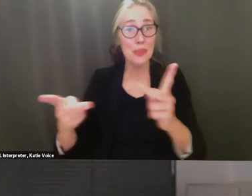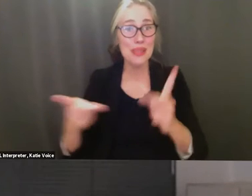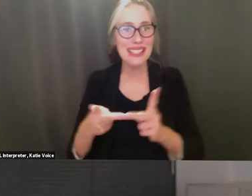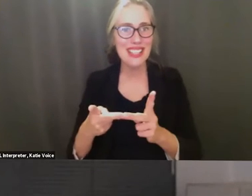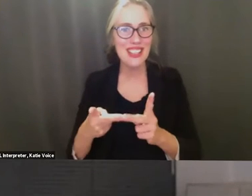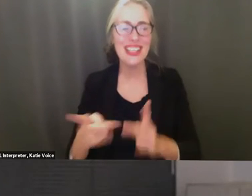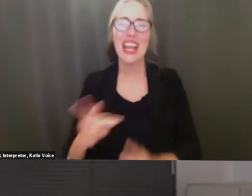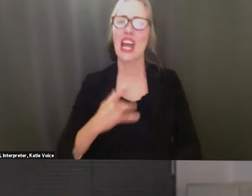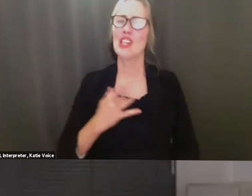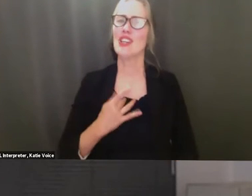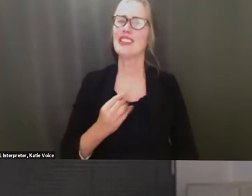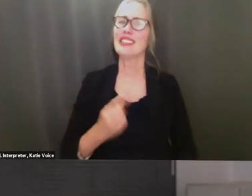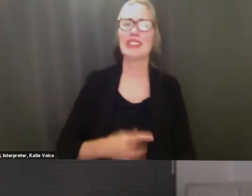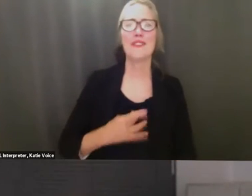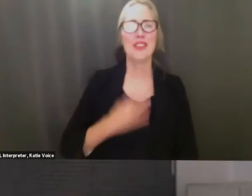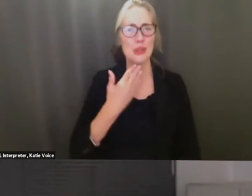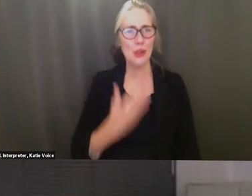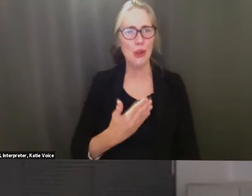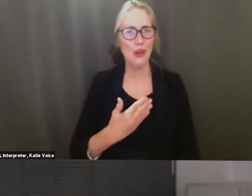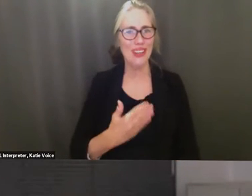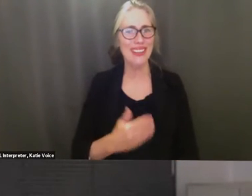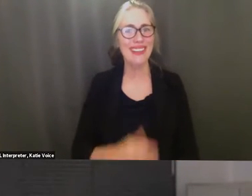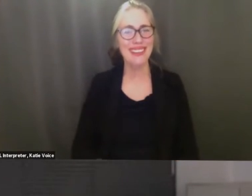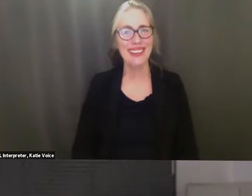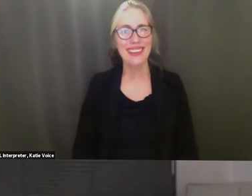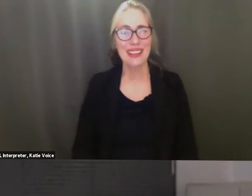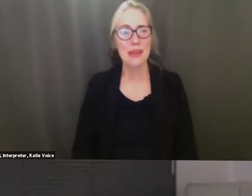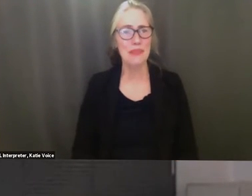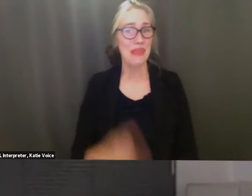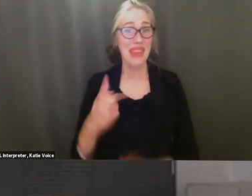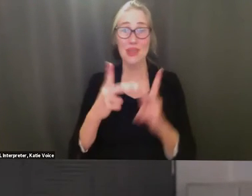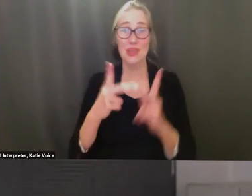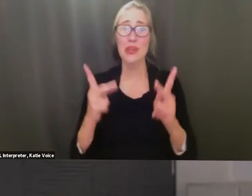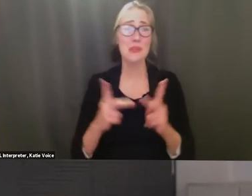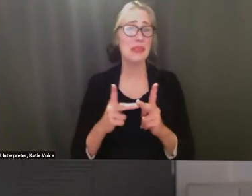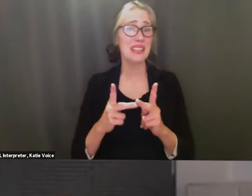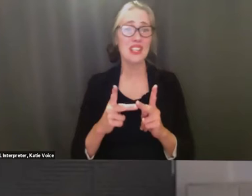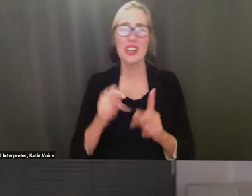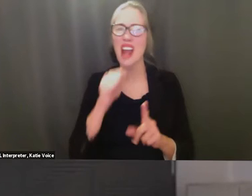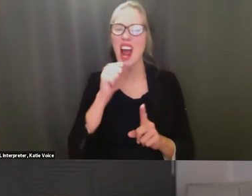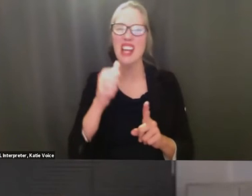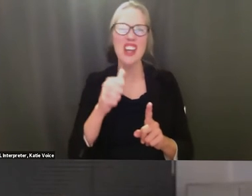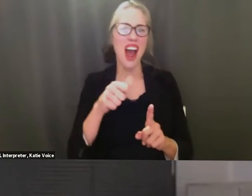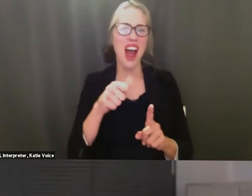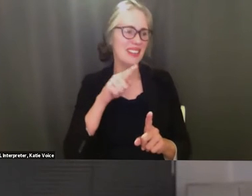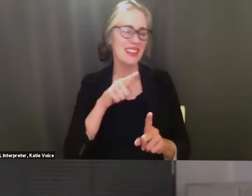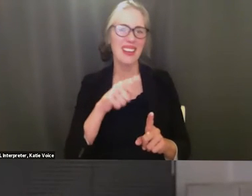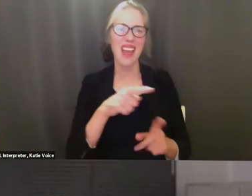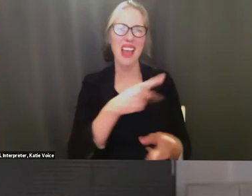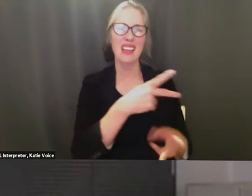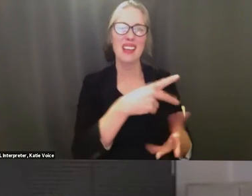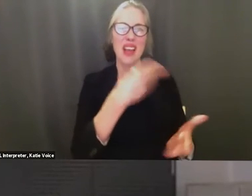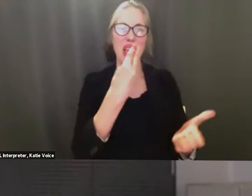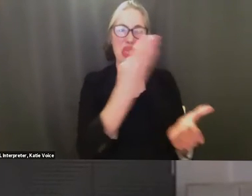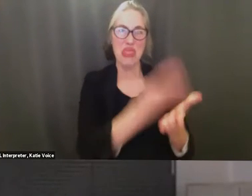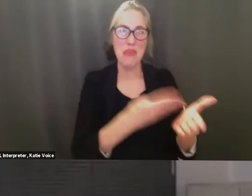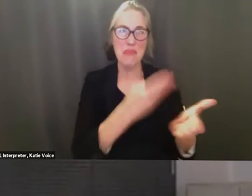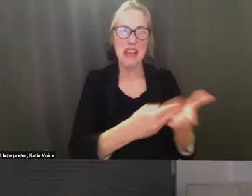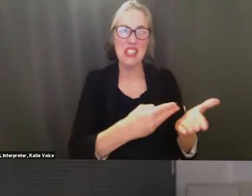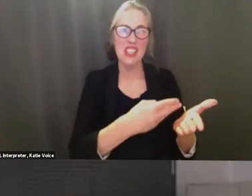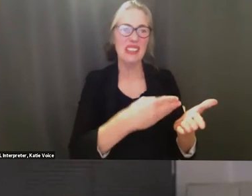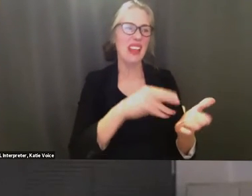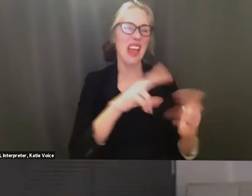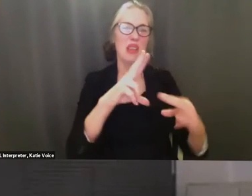bien de ser en este cargo que no es surgiendo del presupuesto, sino agregando al